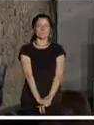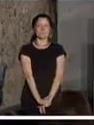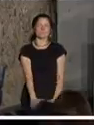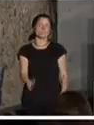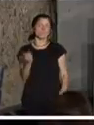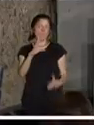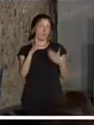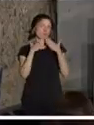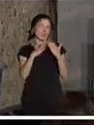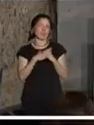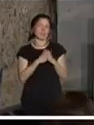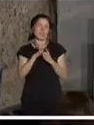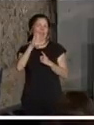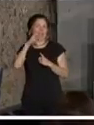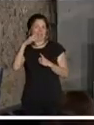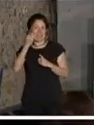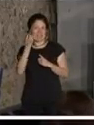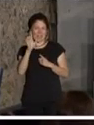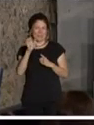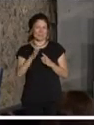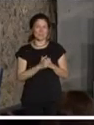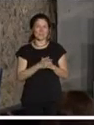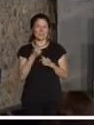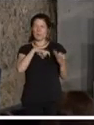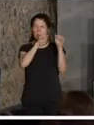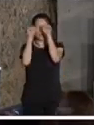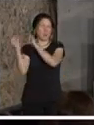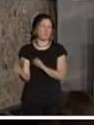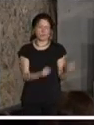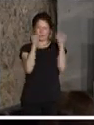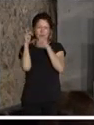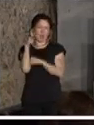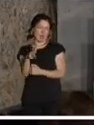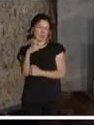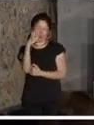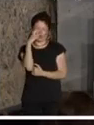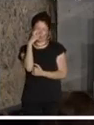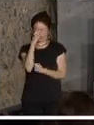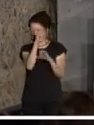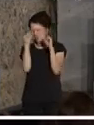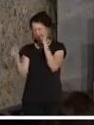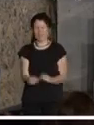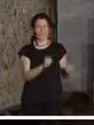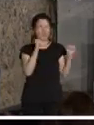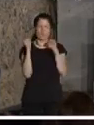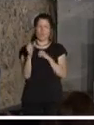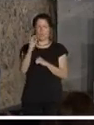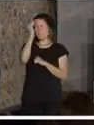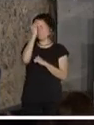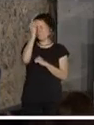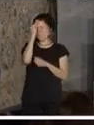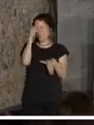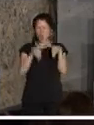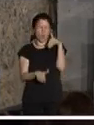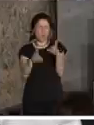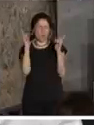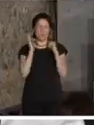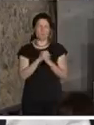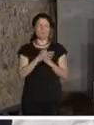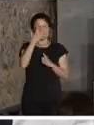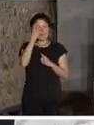y muchas gracias También a Enrique que es defensor de los derechos humanos defensor de la memoria democrática